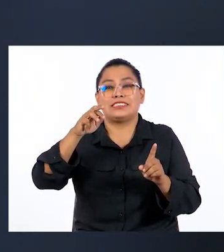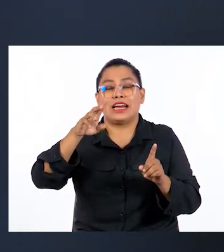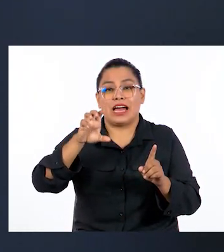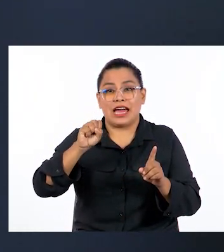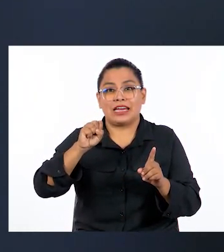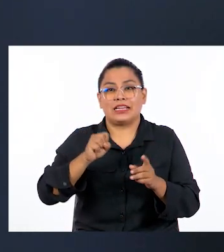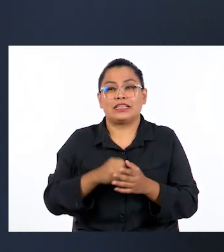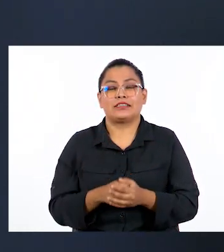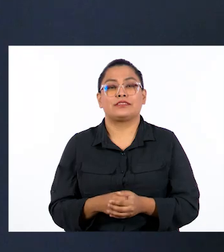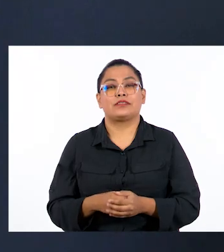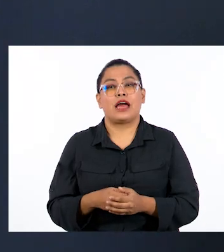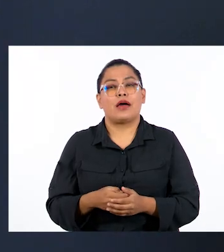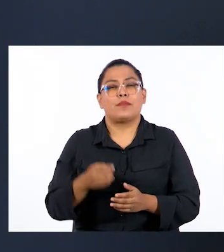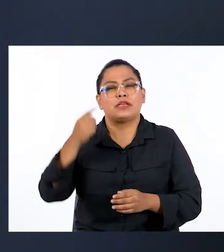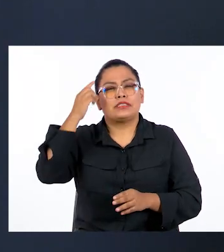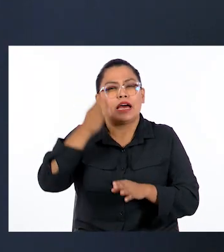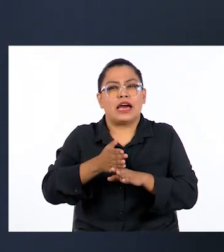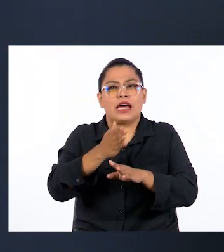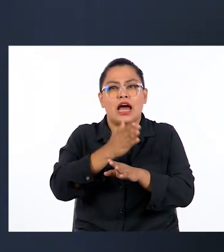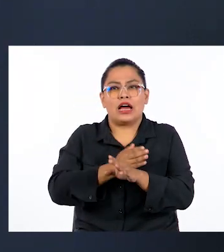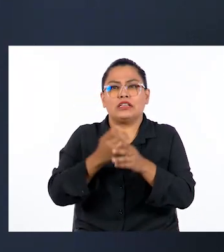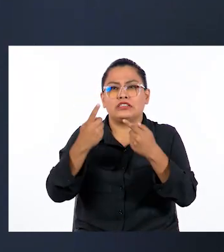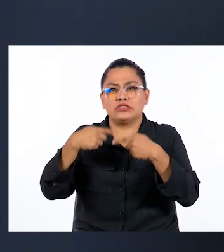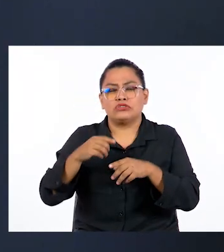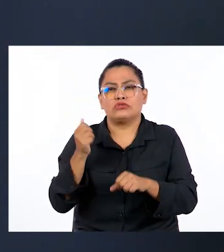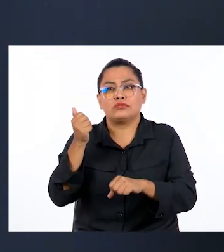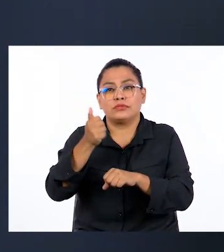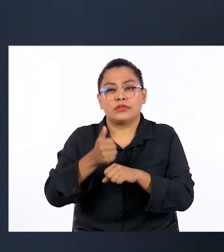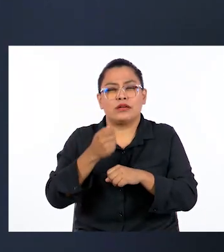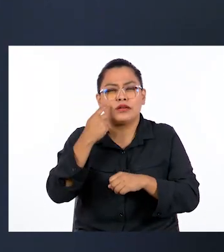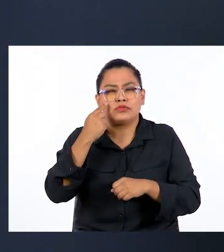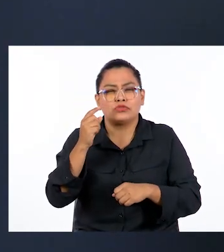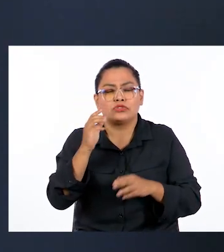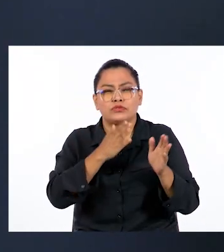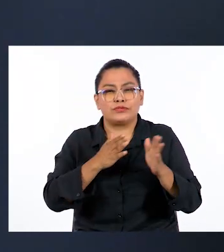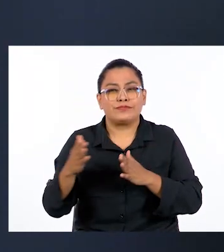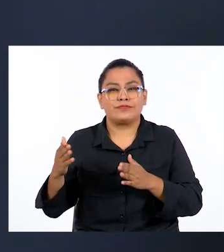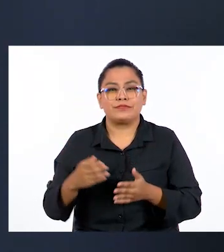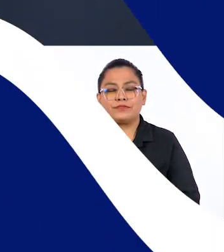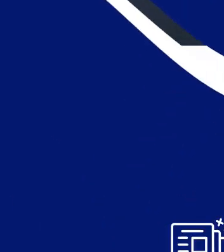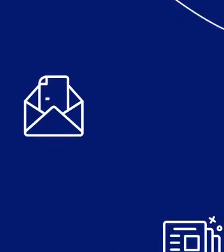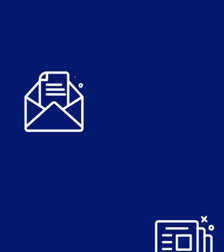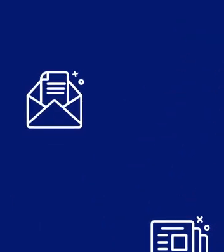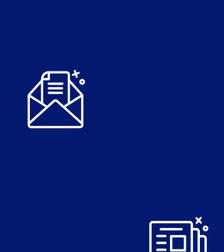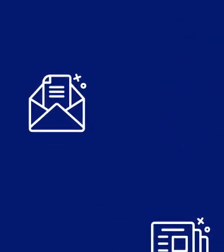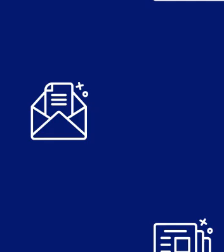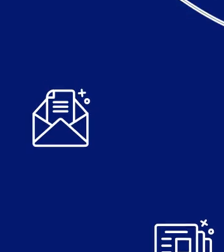Construcción y Consolidación. Ahora vamos a ver un poco de su estructura.